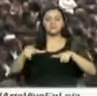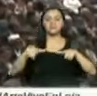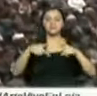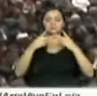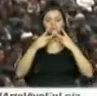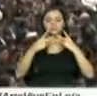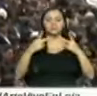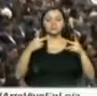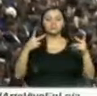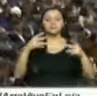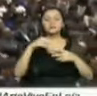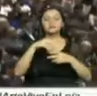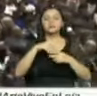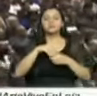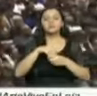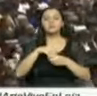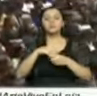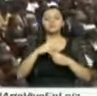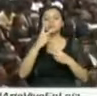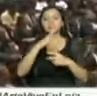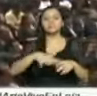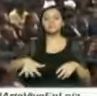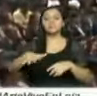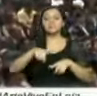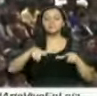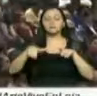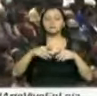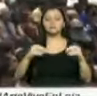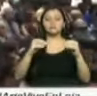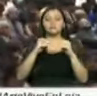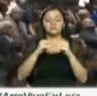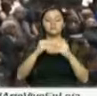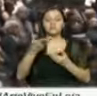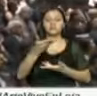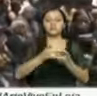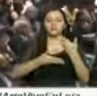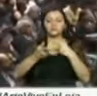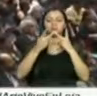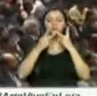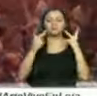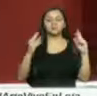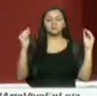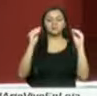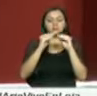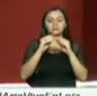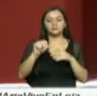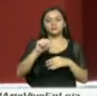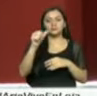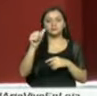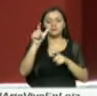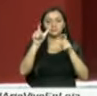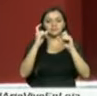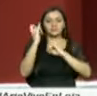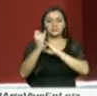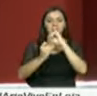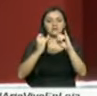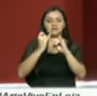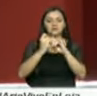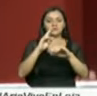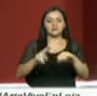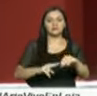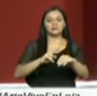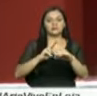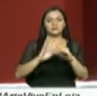públicos, de disfrutar de escenarios y compartir como creadores y público junto a grandes exponentes extranjeros y